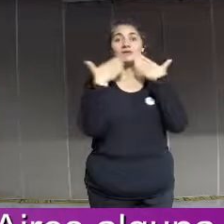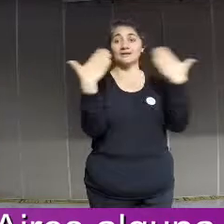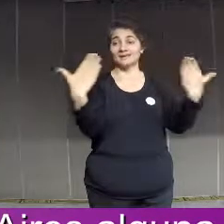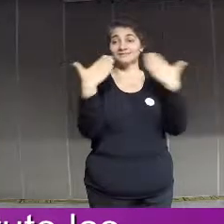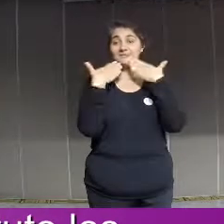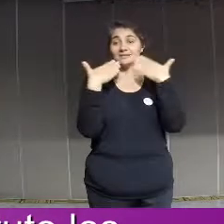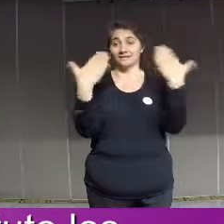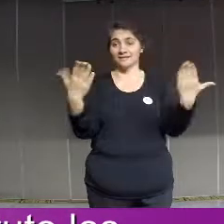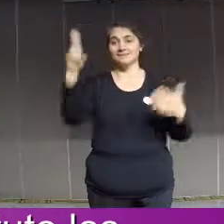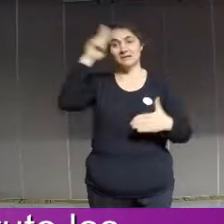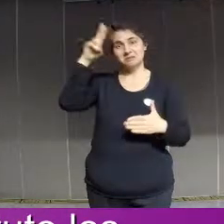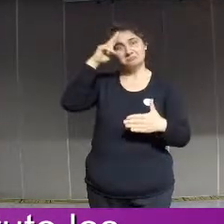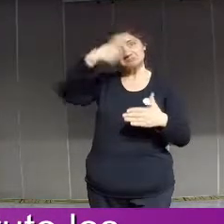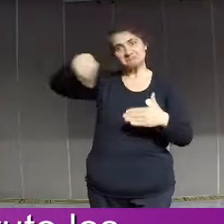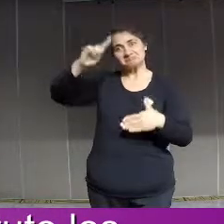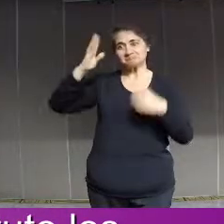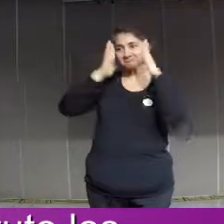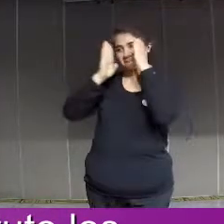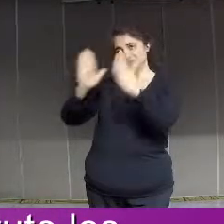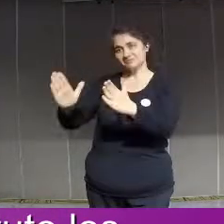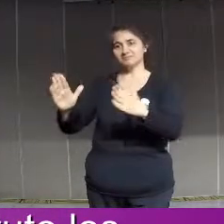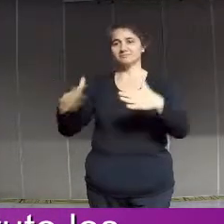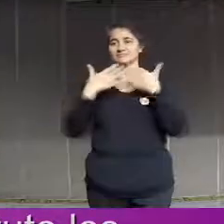por el respeto y por escucharnos. Que tengan buenas tardes.